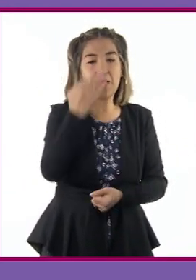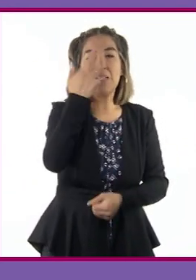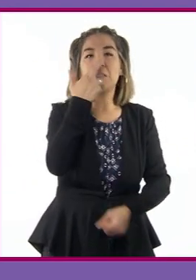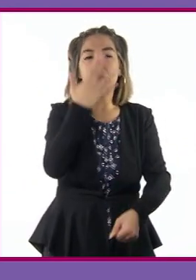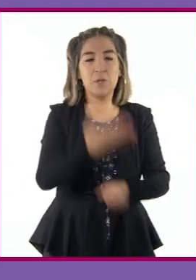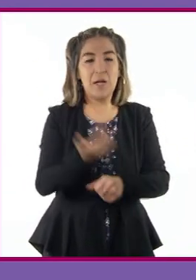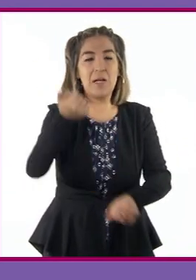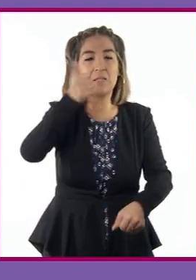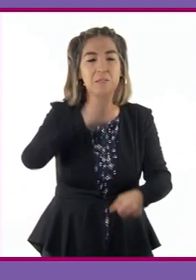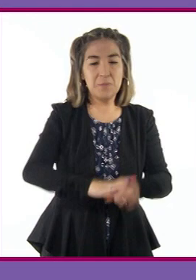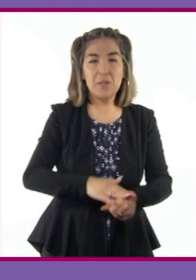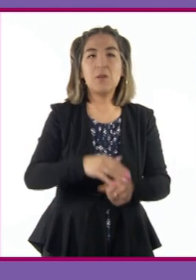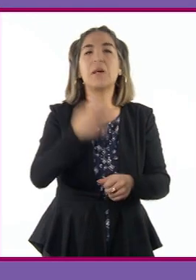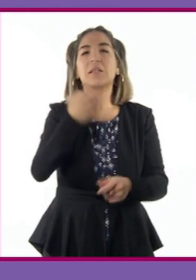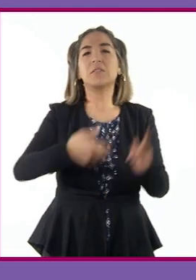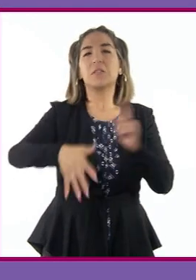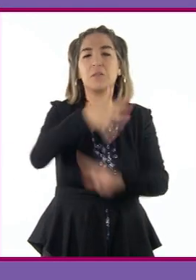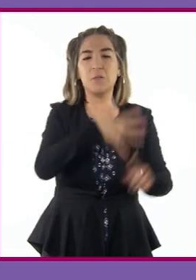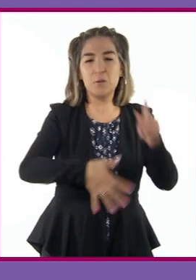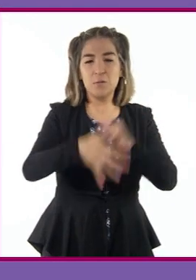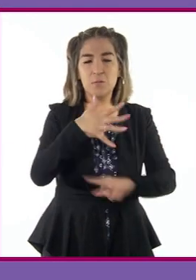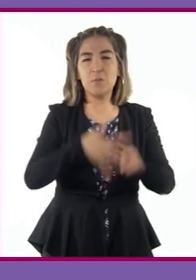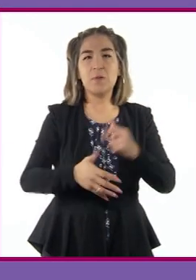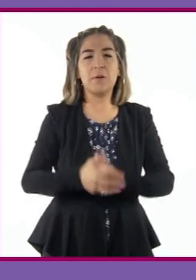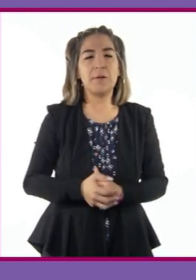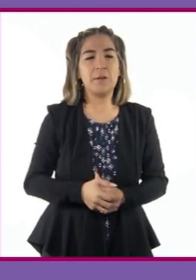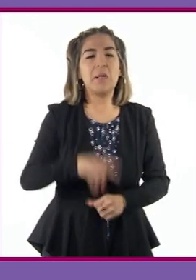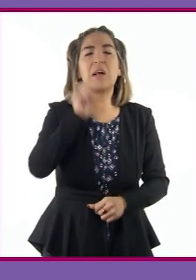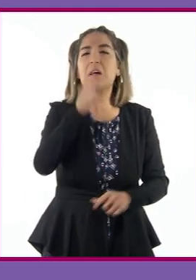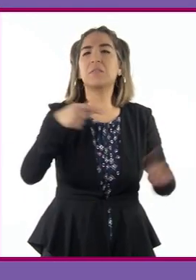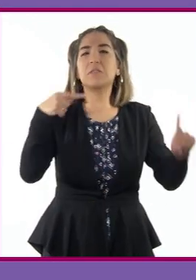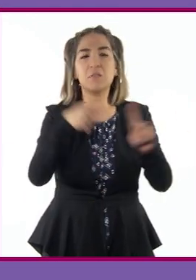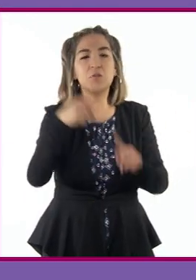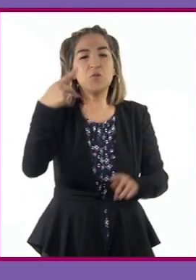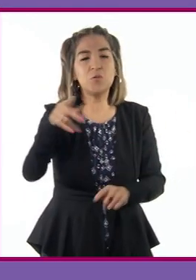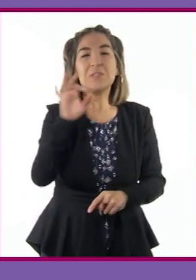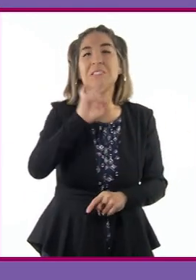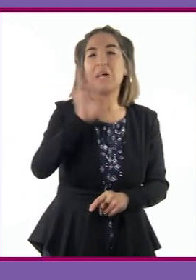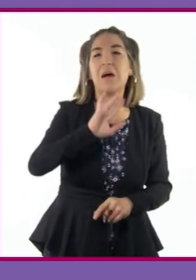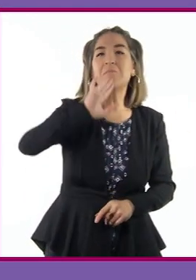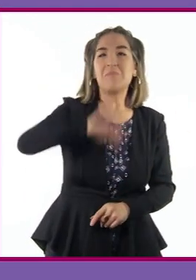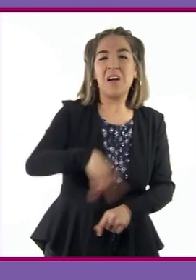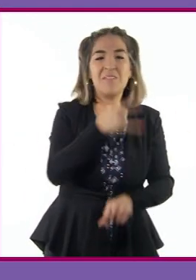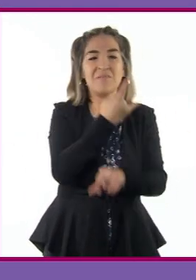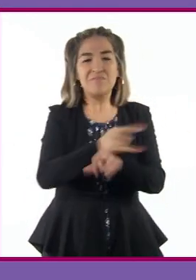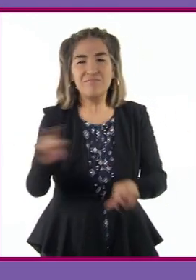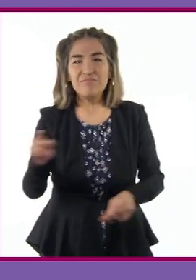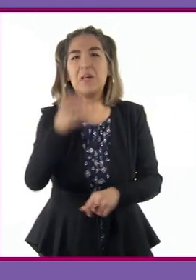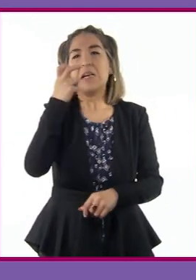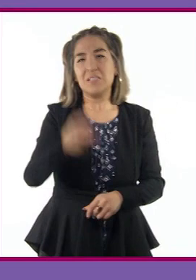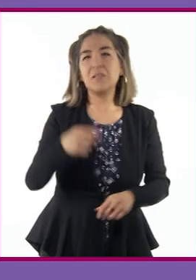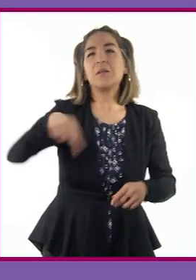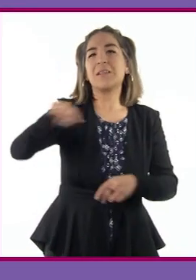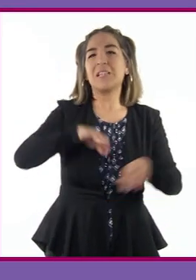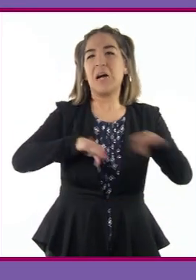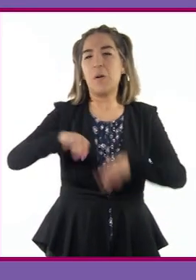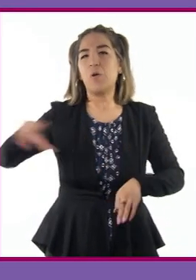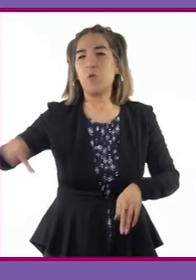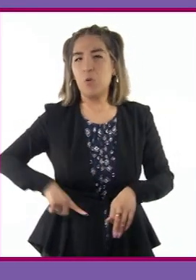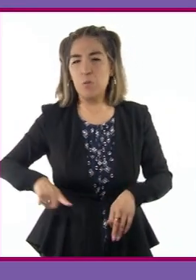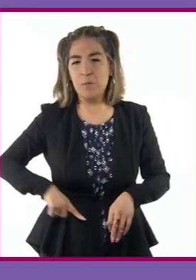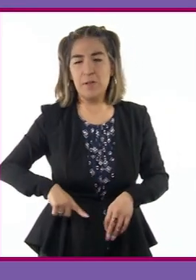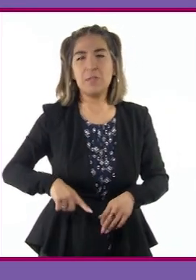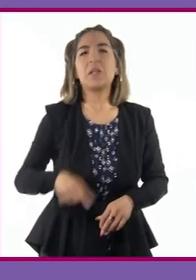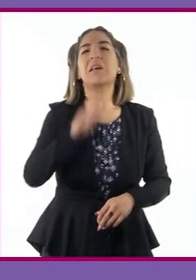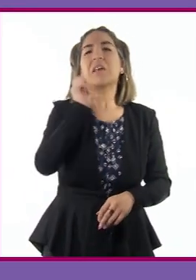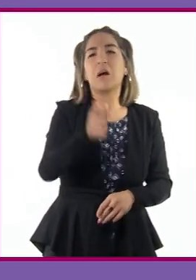Responsabilidades Administrativas de los Servidores Públicos especifica las faltas en las que pueden incurrir los servidores públicos